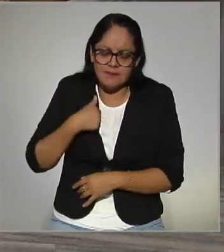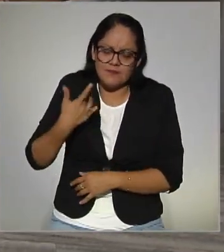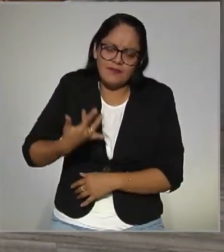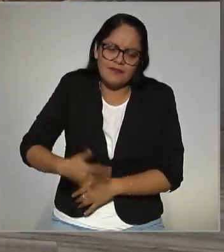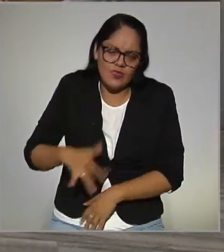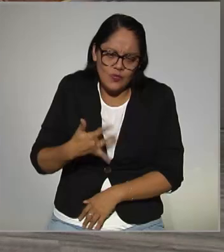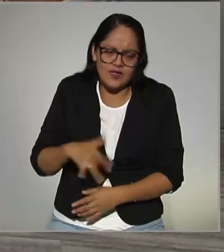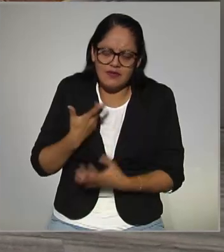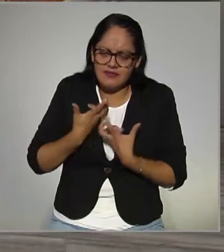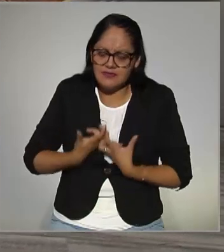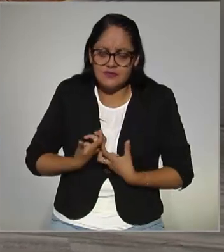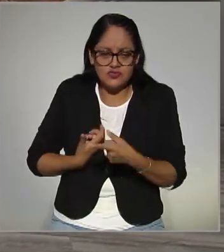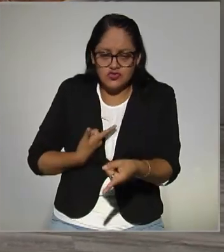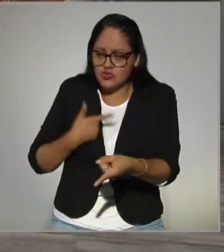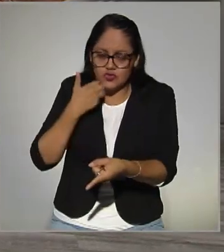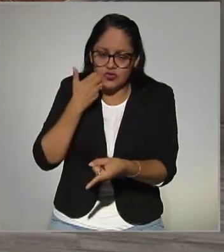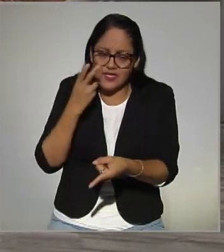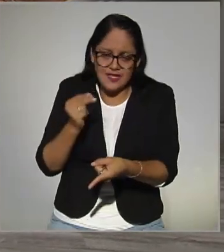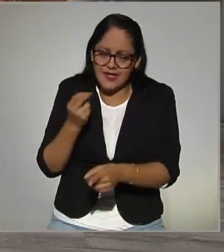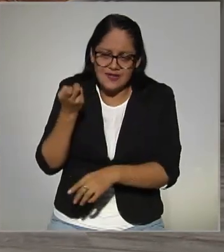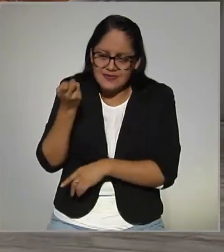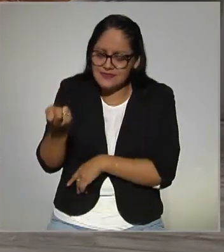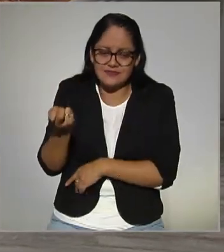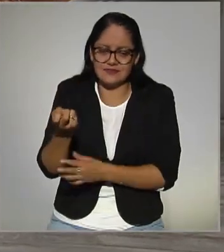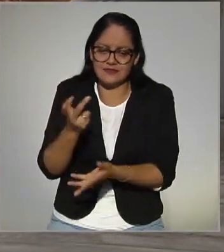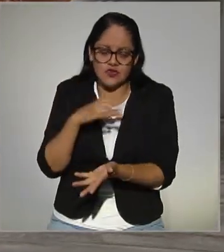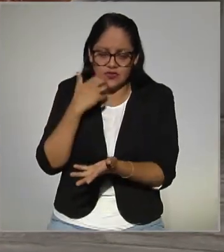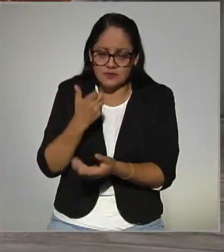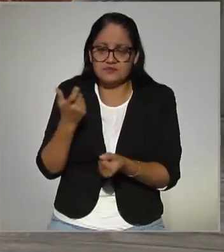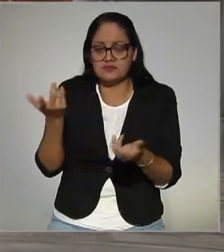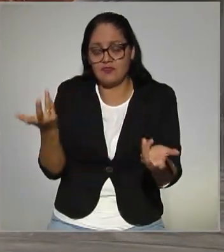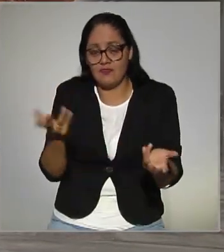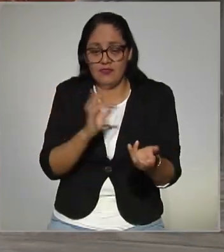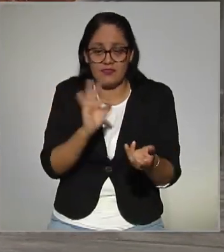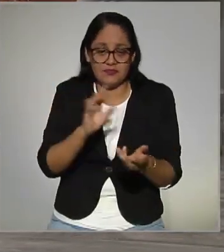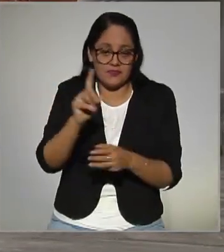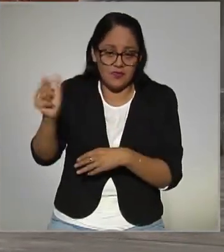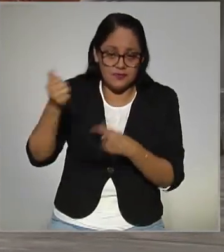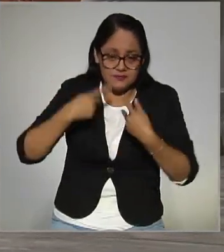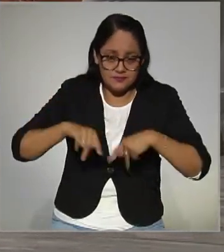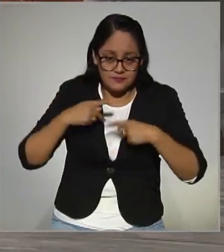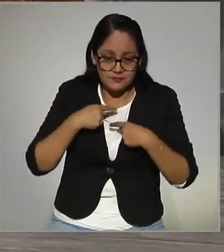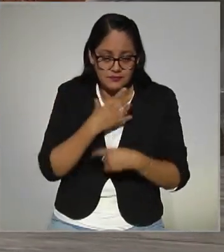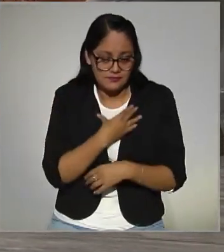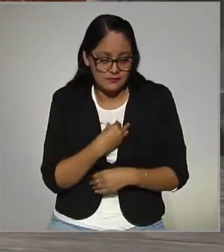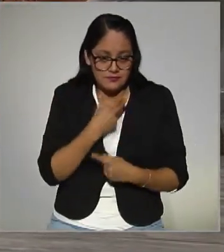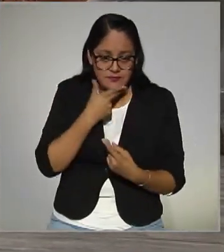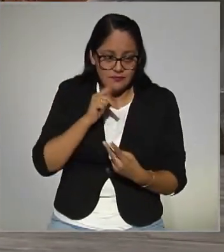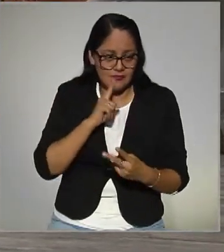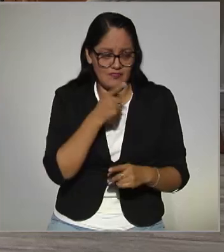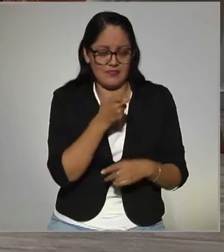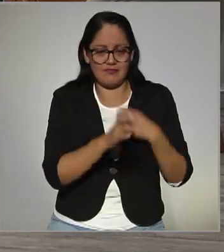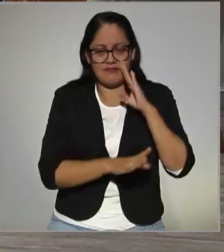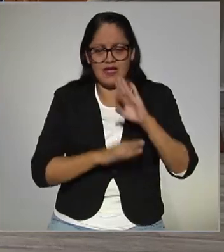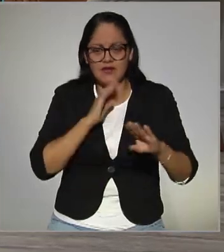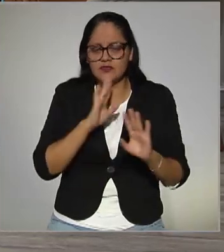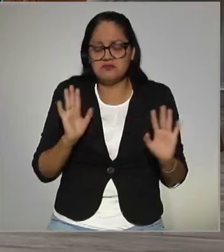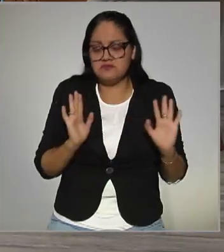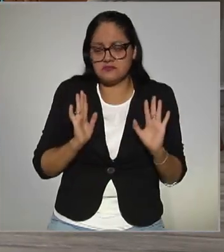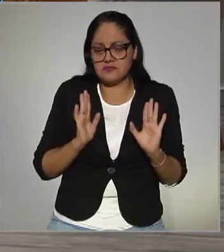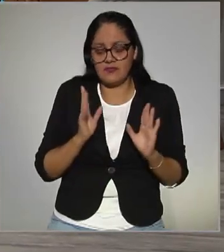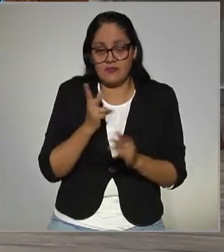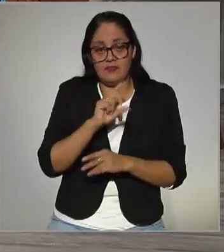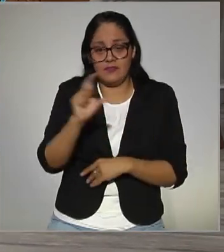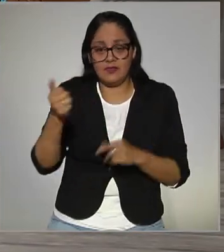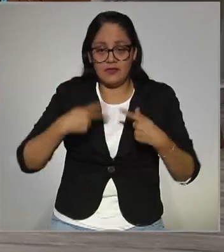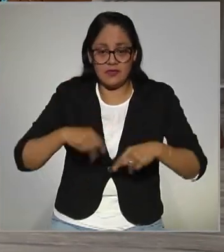haya pasado esto, no era lo que yo deseaba, ¿no?, para ella eventualmente, nadie a lo mejor lo desea para una hija o una hija, tampoco lo esperaría de la persona con la que